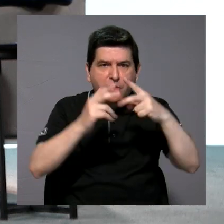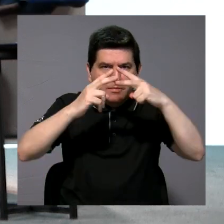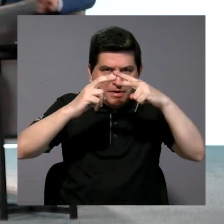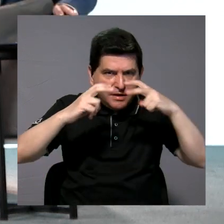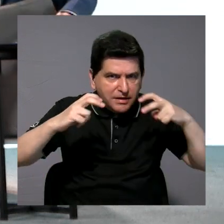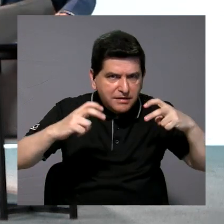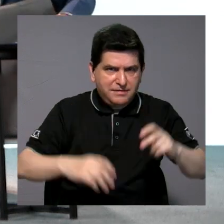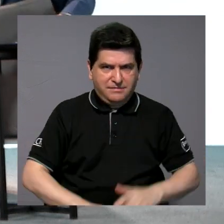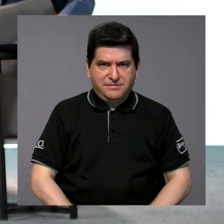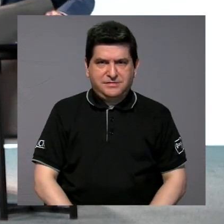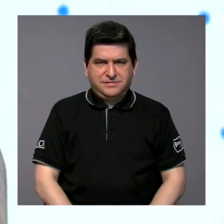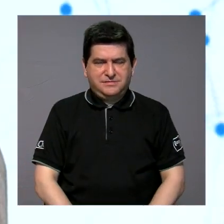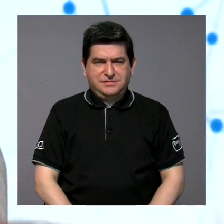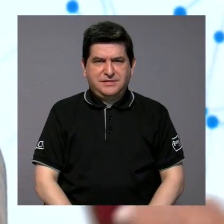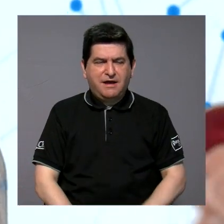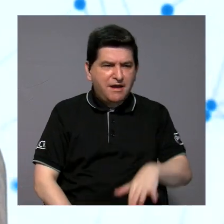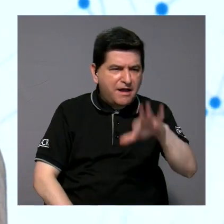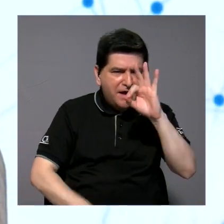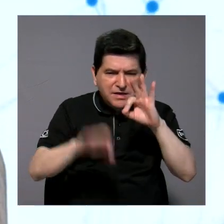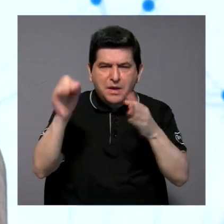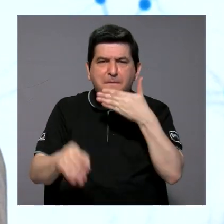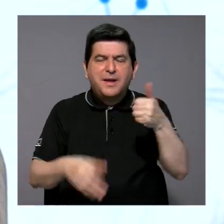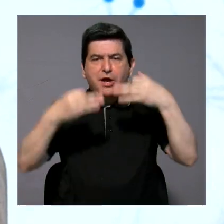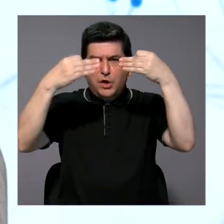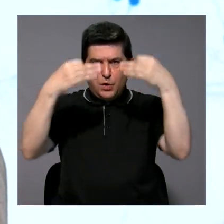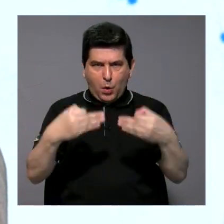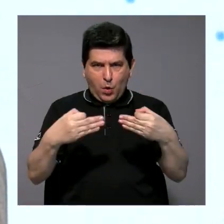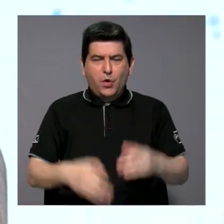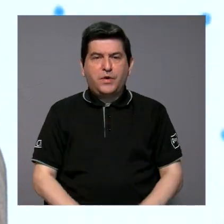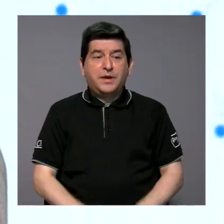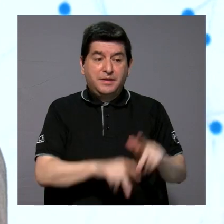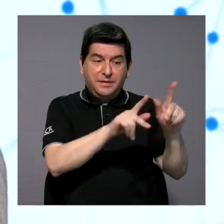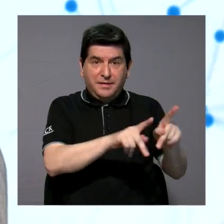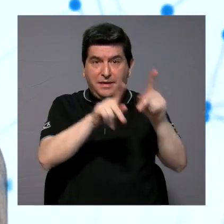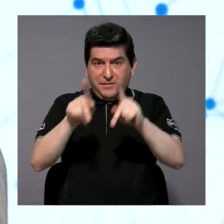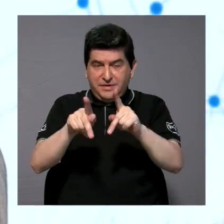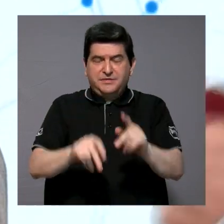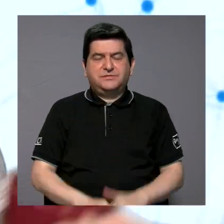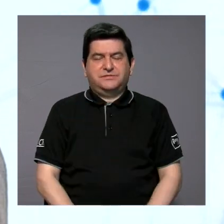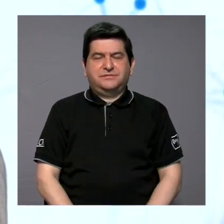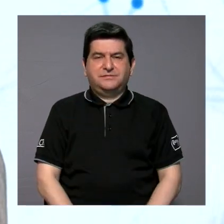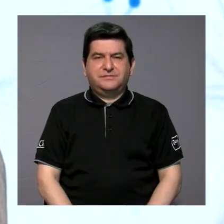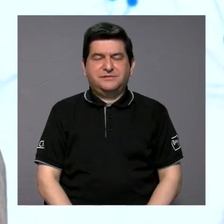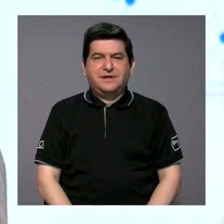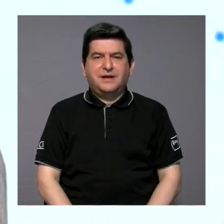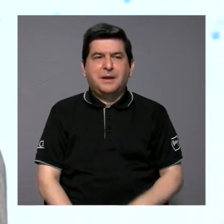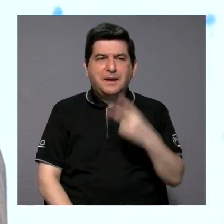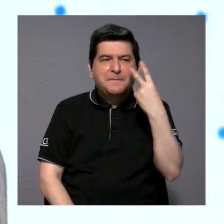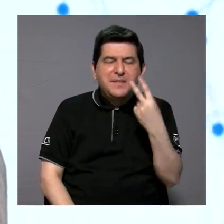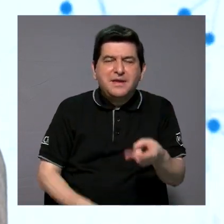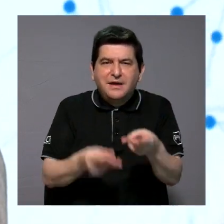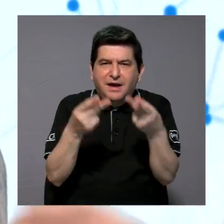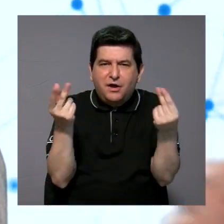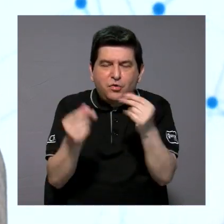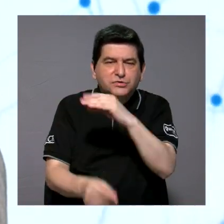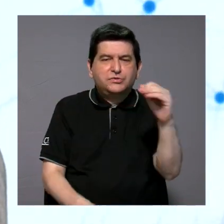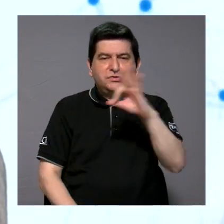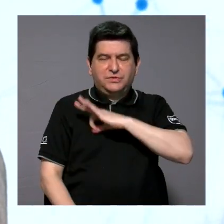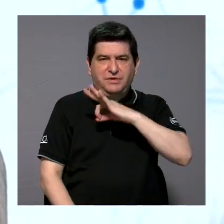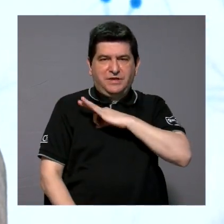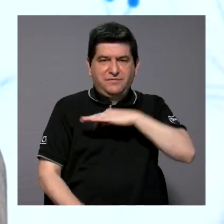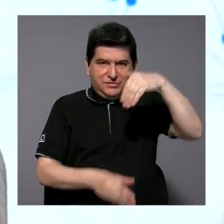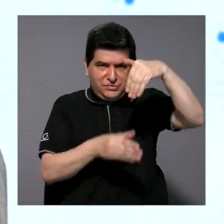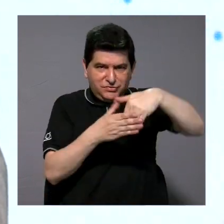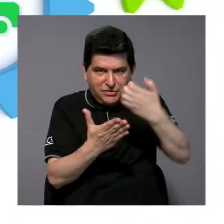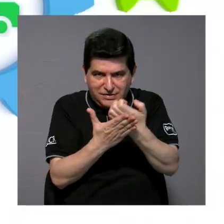trata de poder seleccionar las mejores decisiones para la gente. La economía ve costos y ve